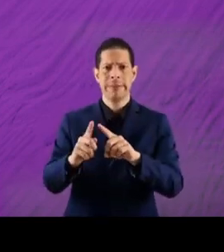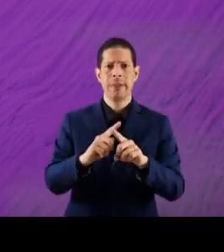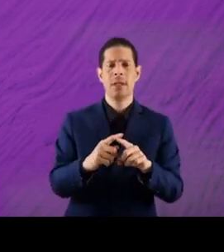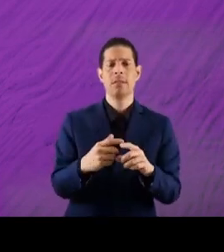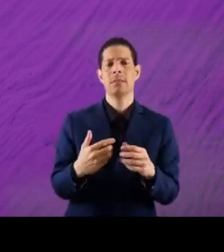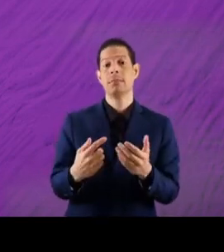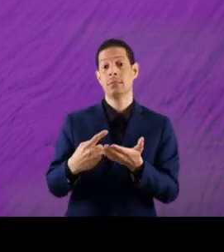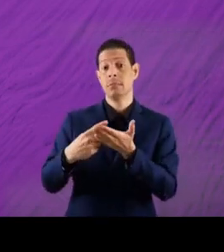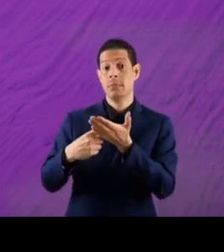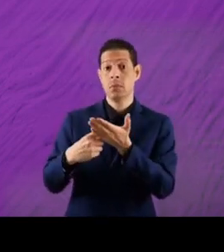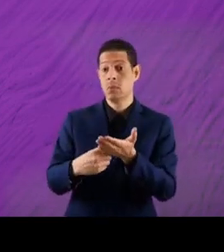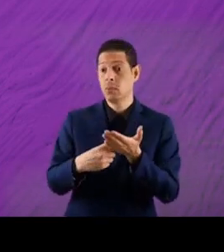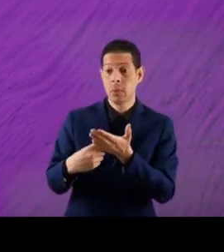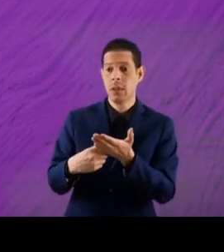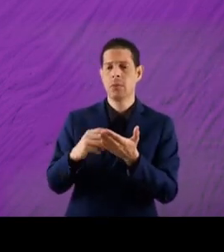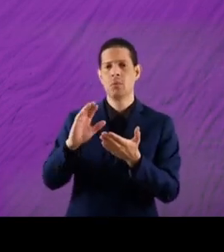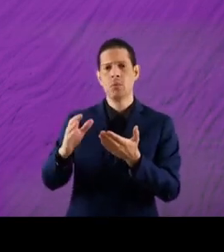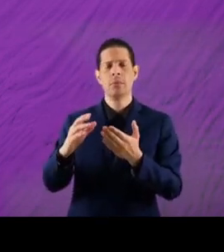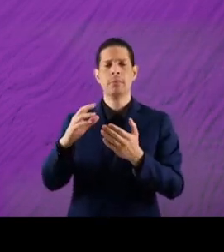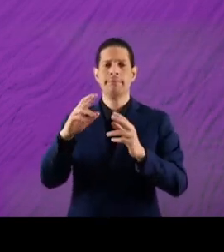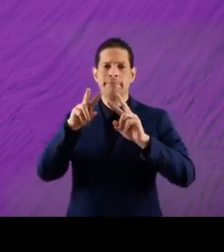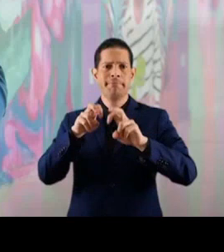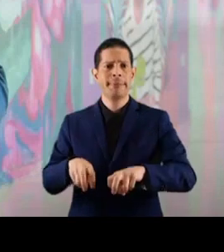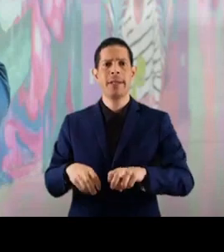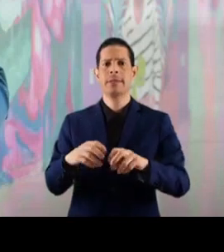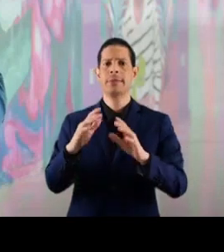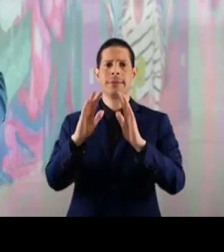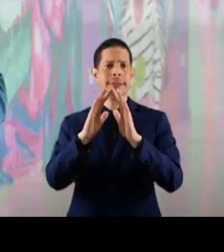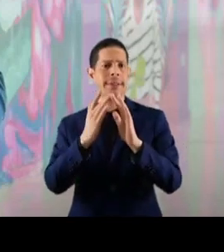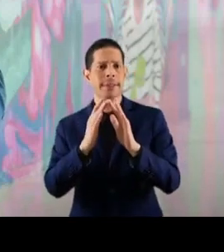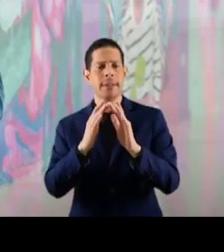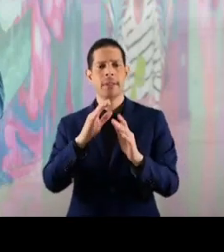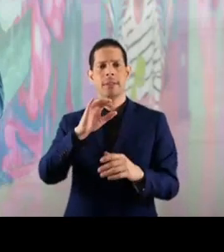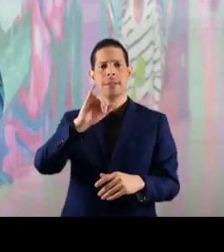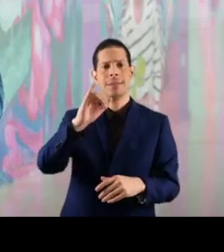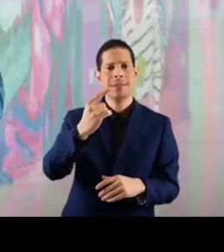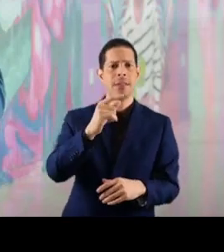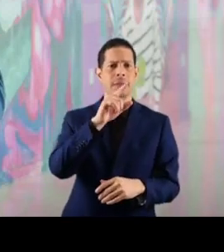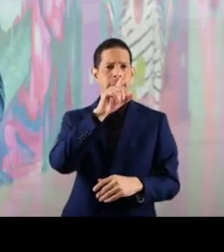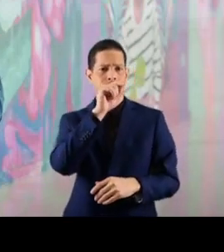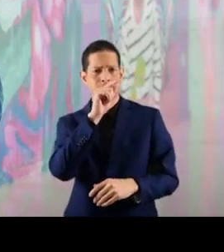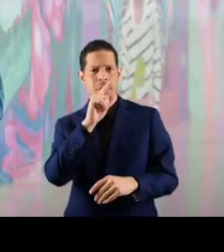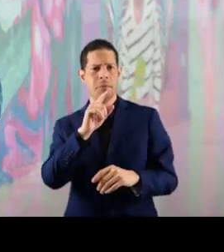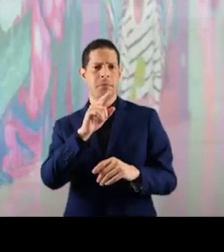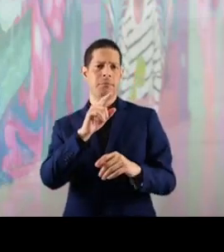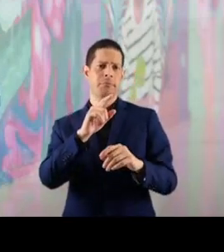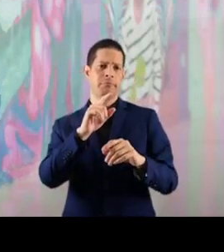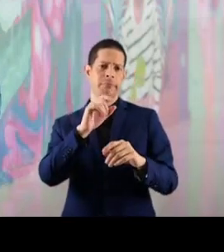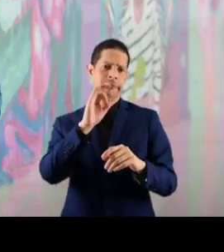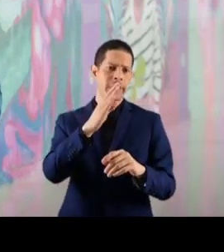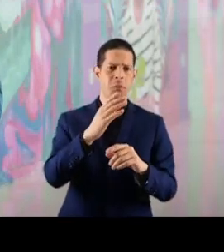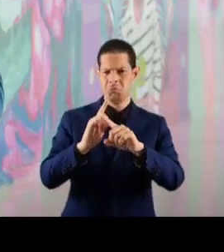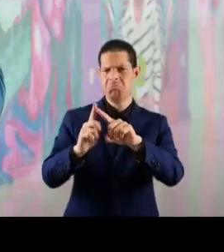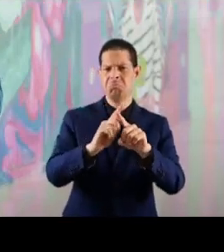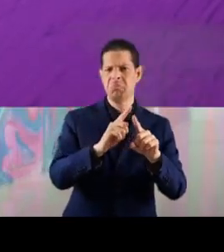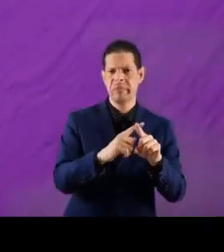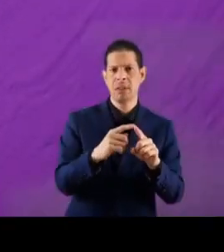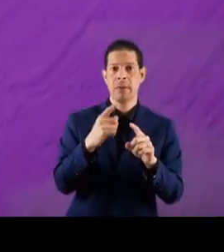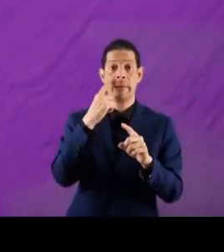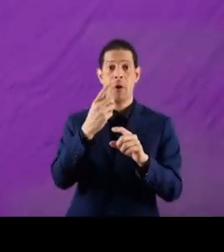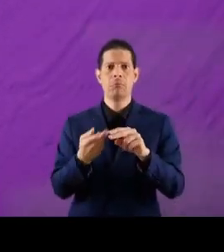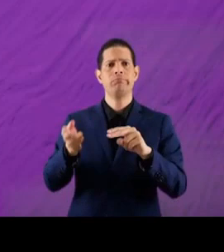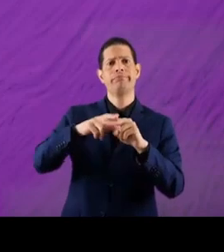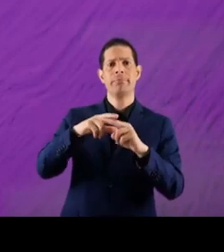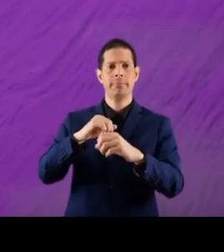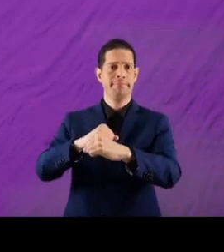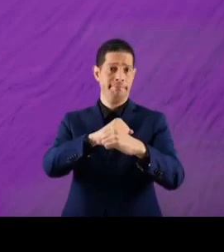análisis de seguridad en sus redes para orientarlo ciudadano que incremente la seguridad es sumamente